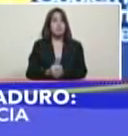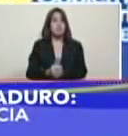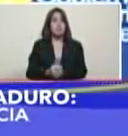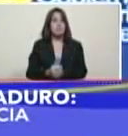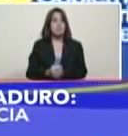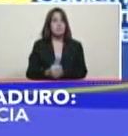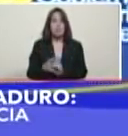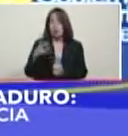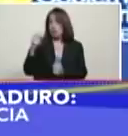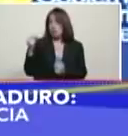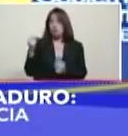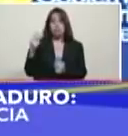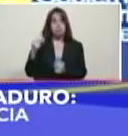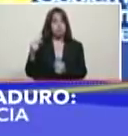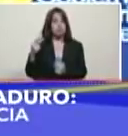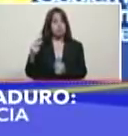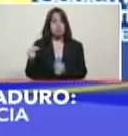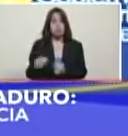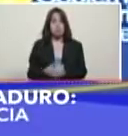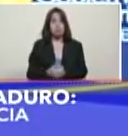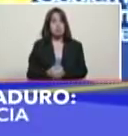No va.